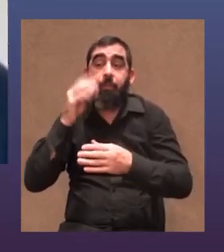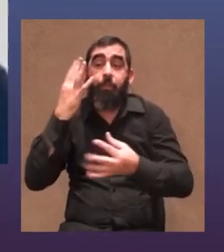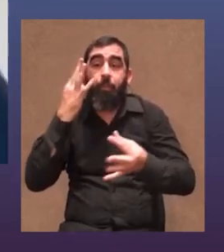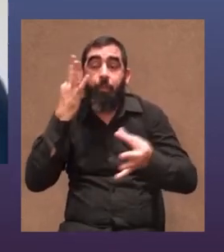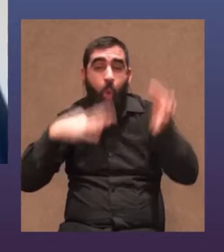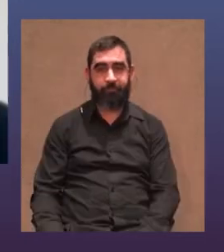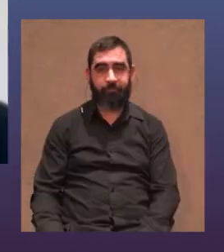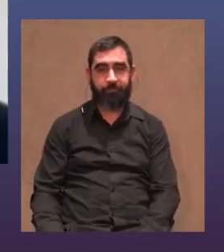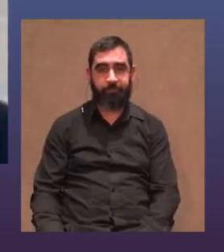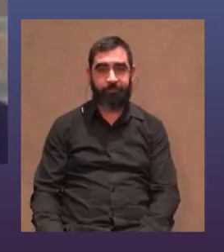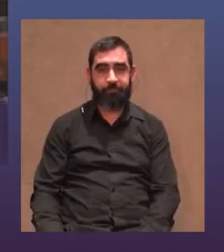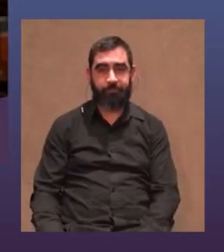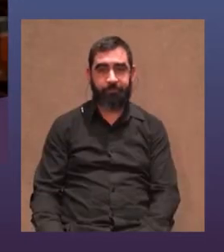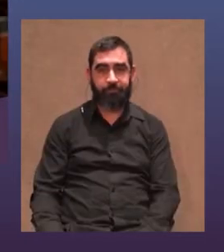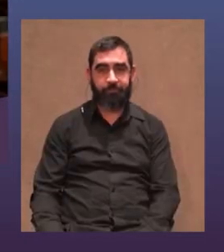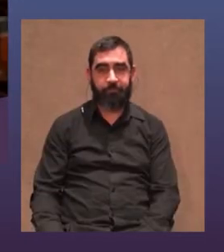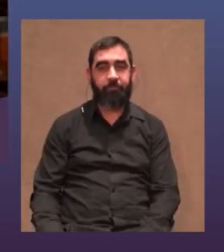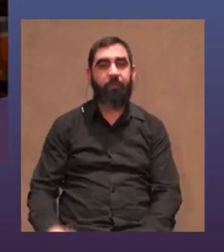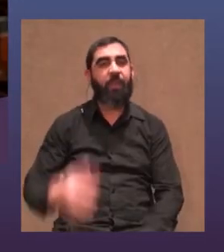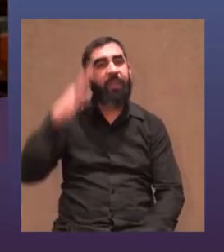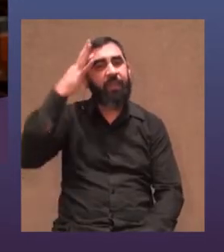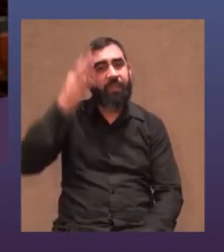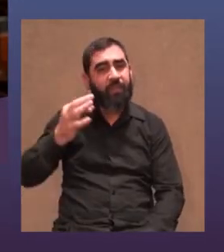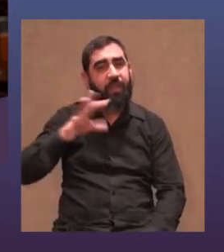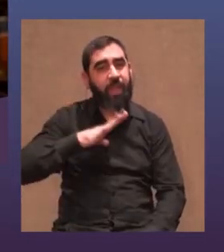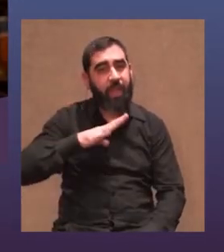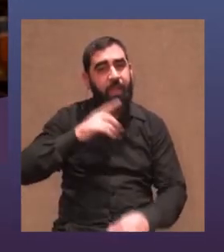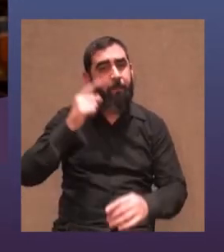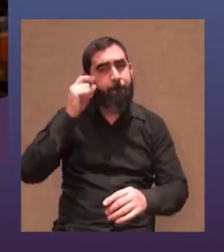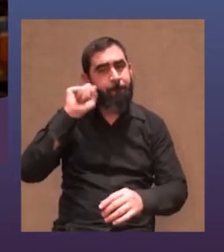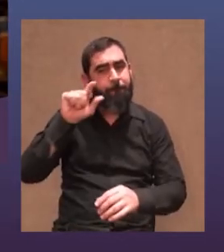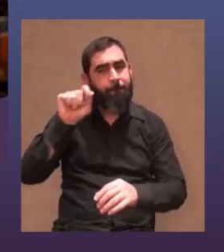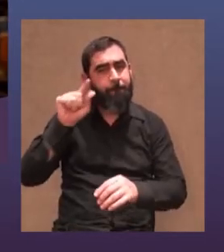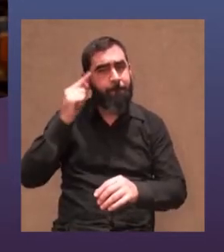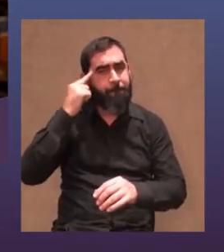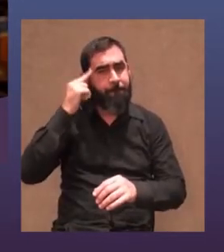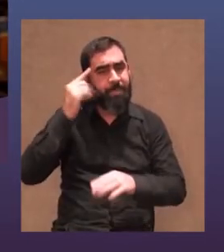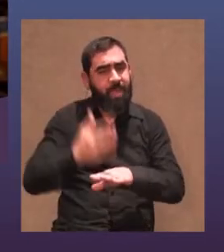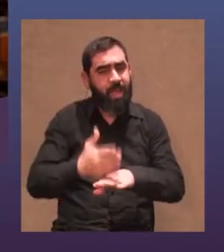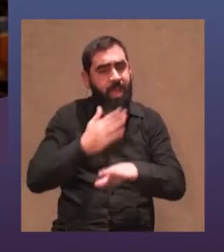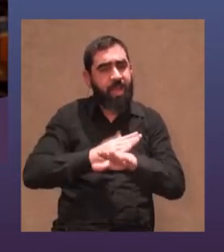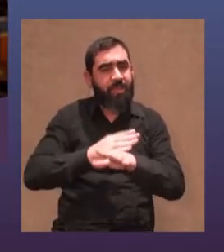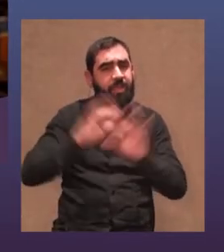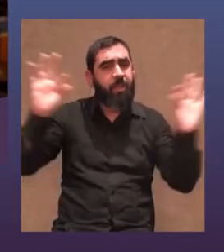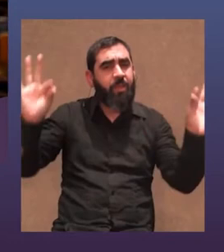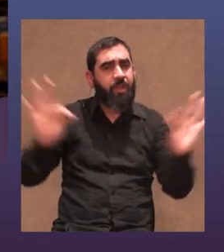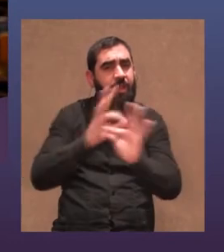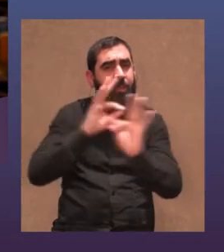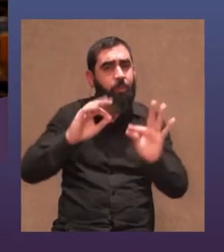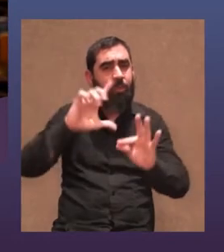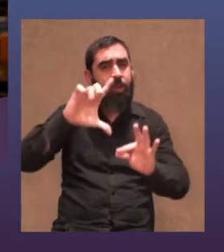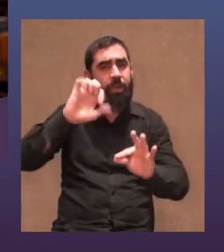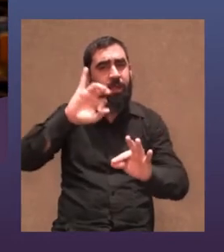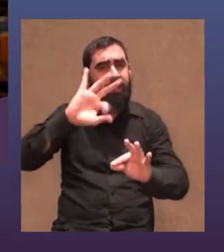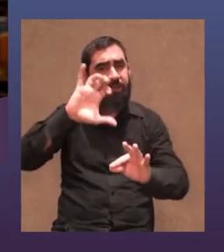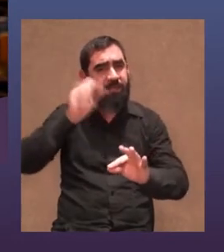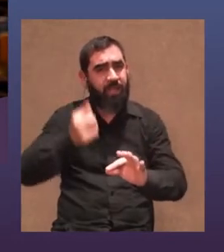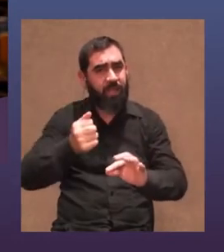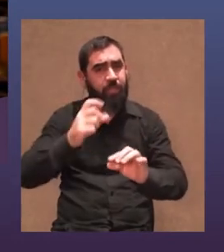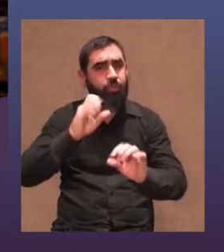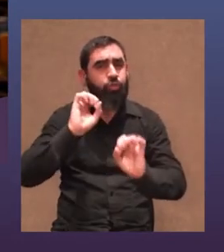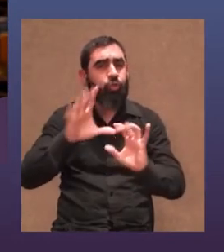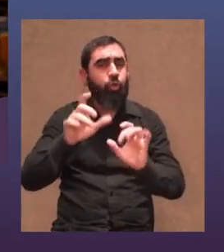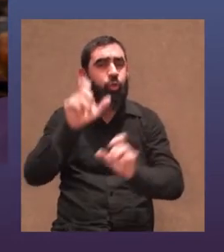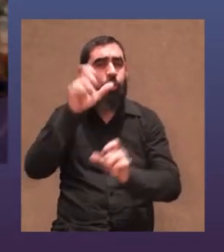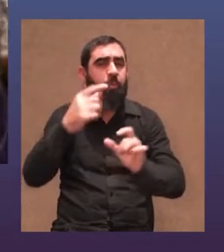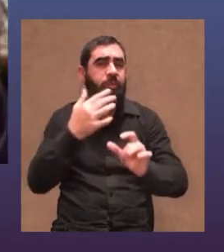lo interno. ¿Creen que existe un prejuicio respecto a la música clásica? ¿Es para una élite?